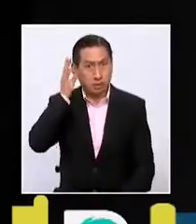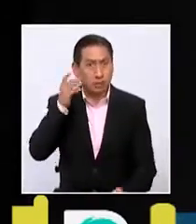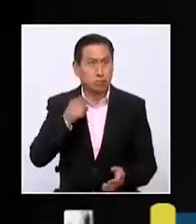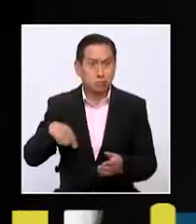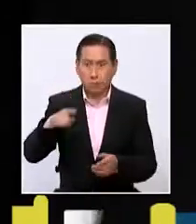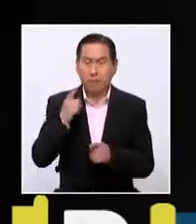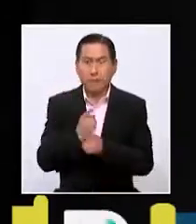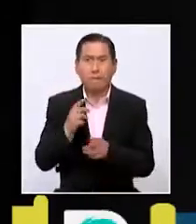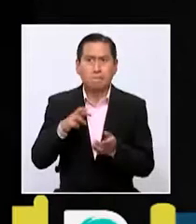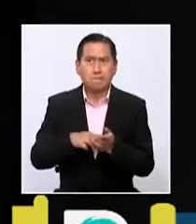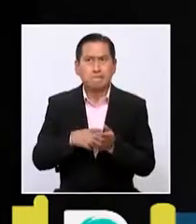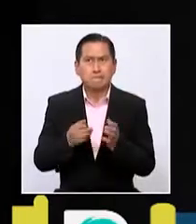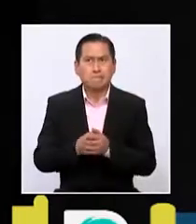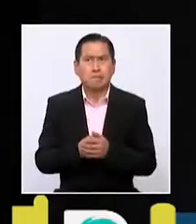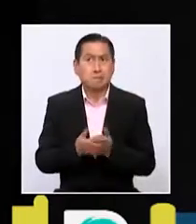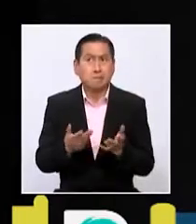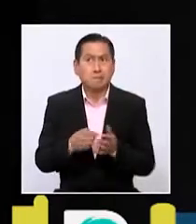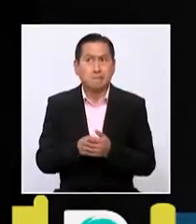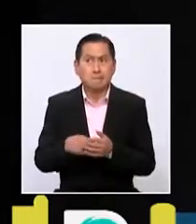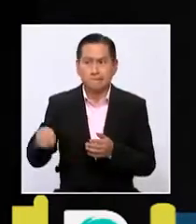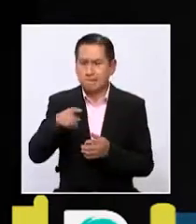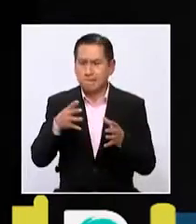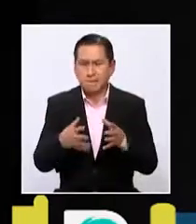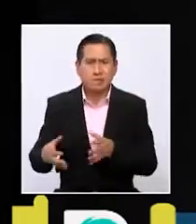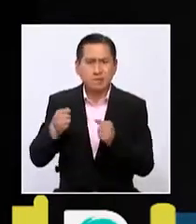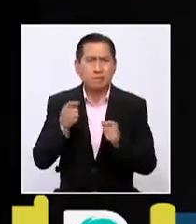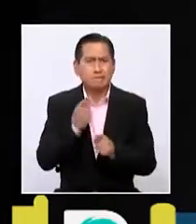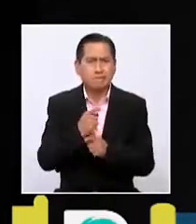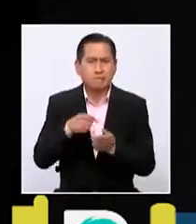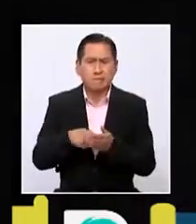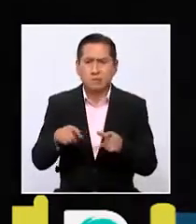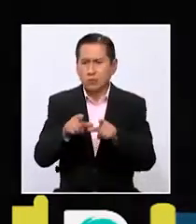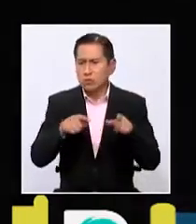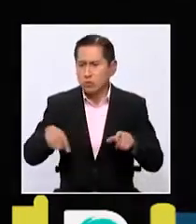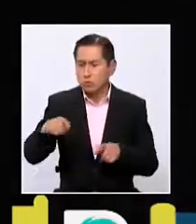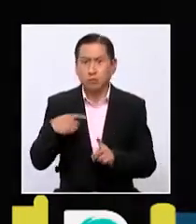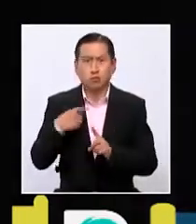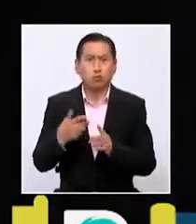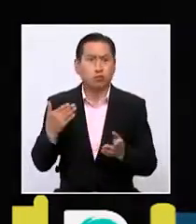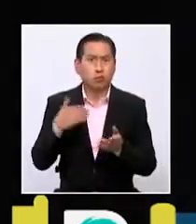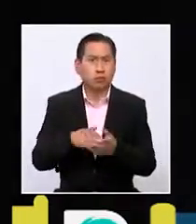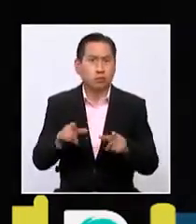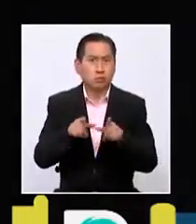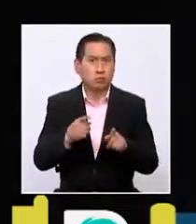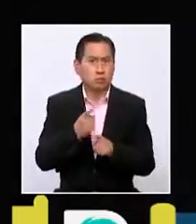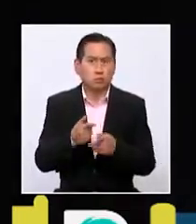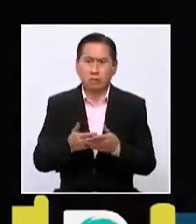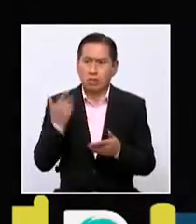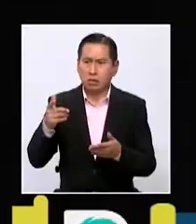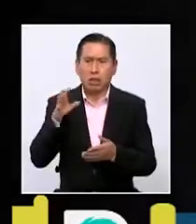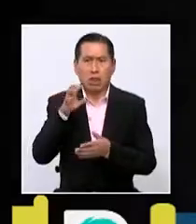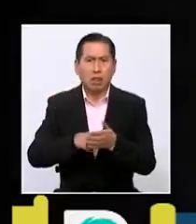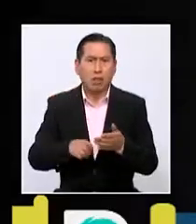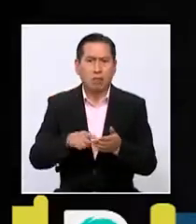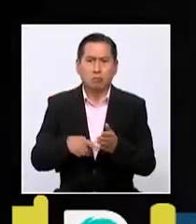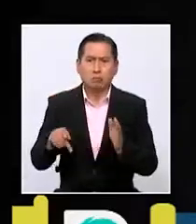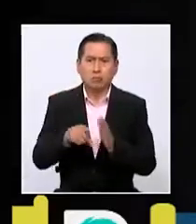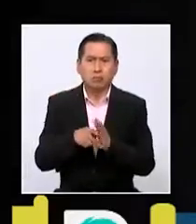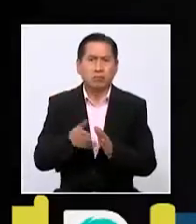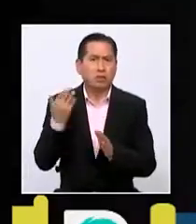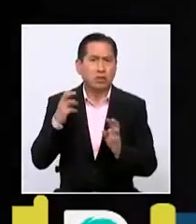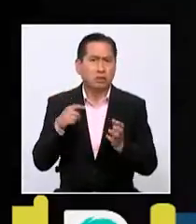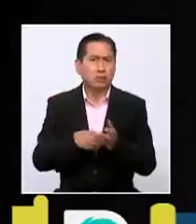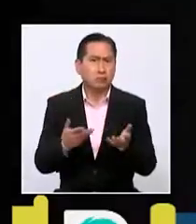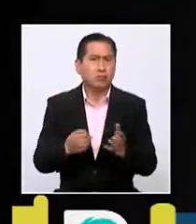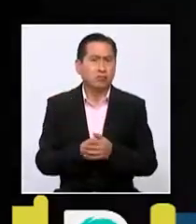logrado, digamos, empoderarse y agarrar espacios, retomar espacios que le fueron quitados y prohibidos en cierto